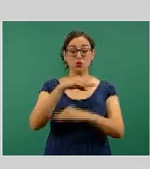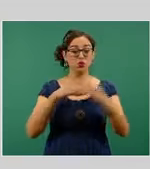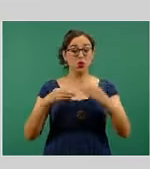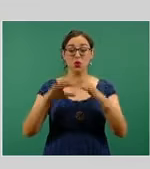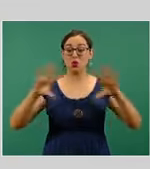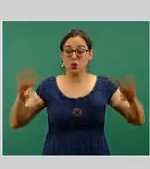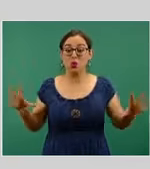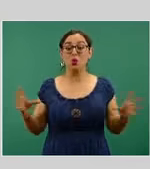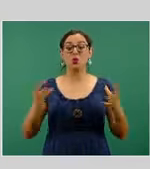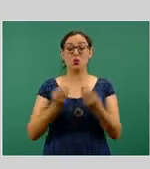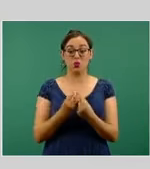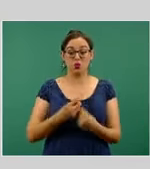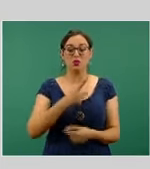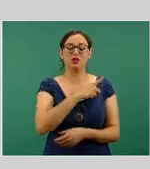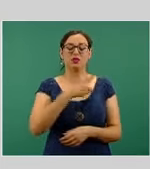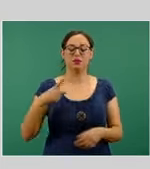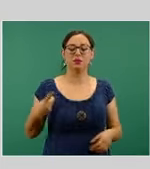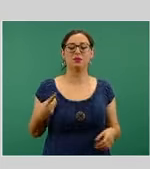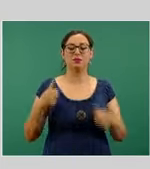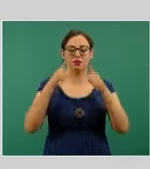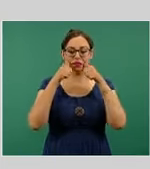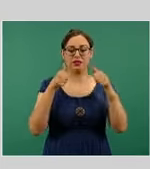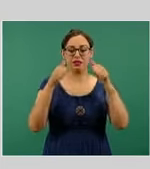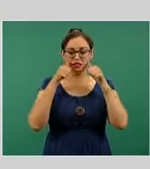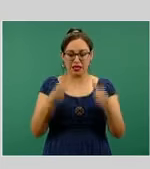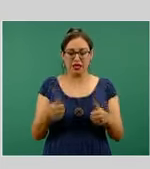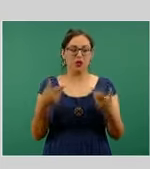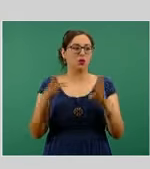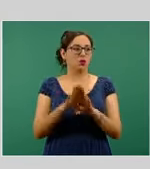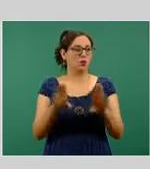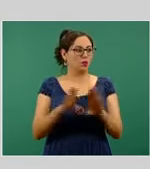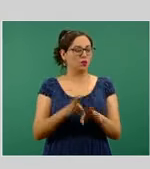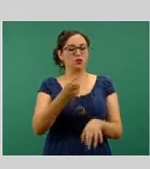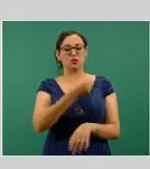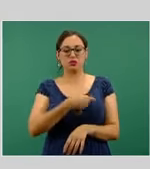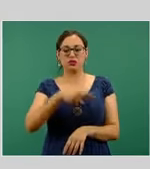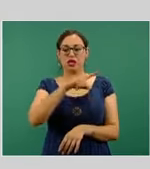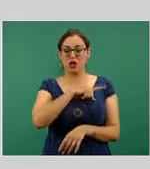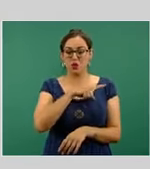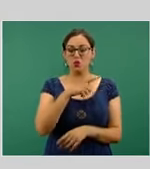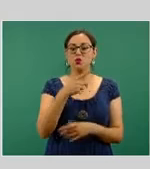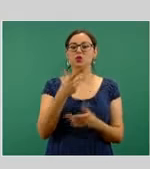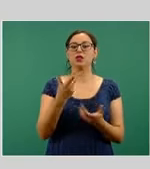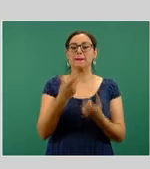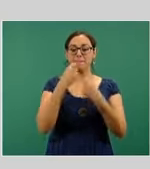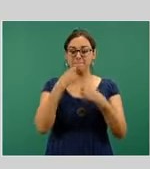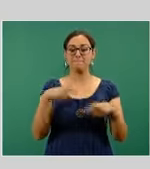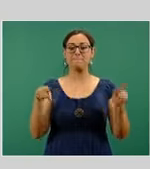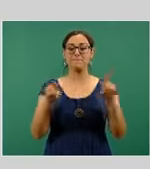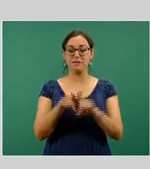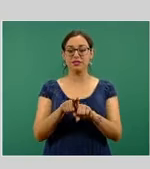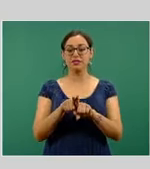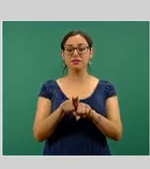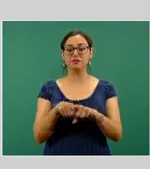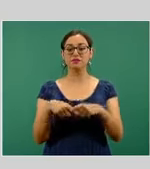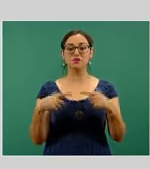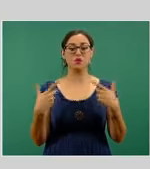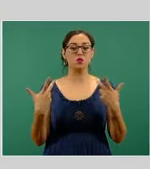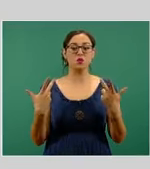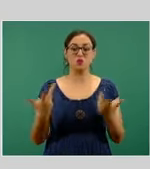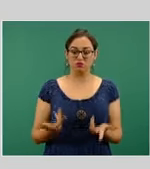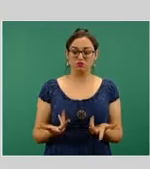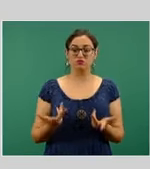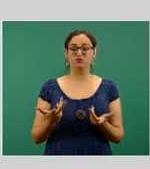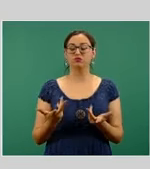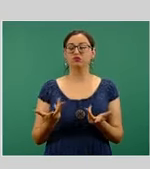sistema agroalimentario, tienen que ver con la salud planetaria, pero también tienen que ver con un paquete